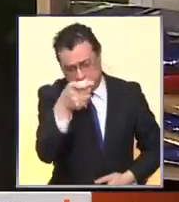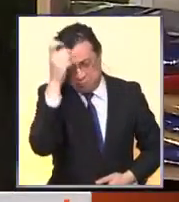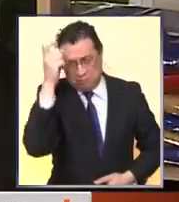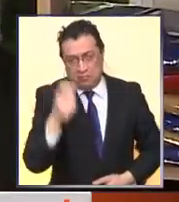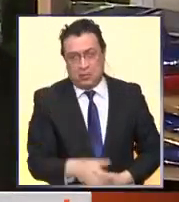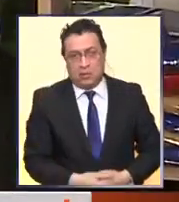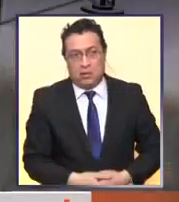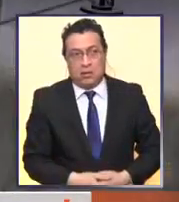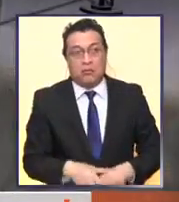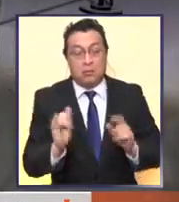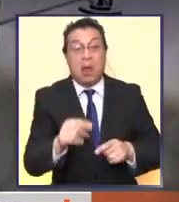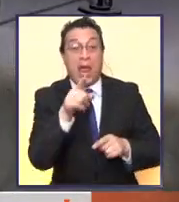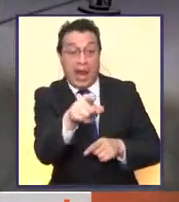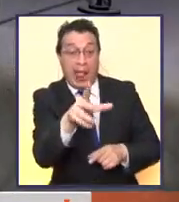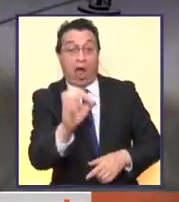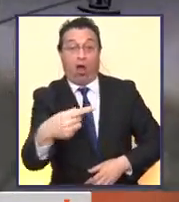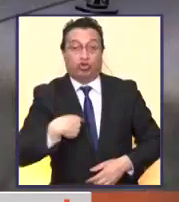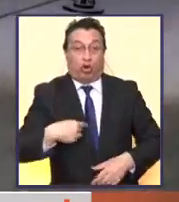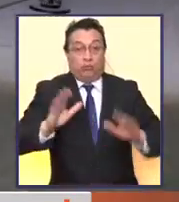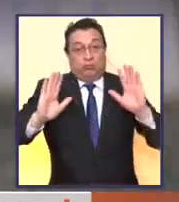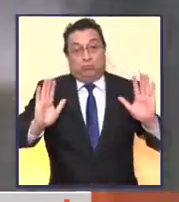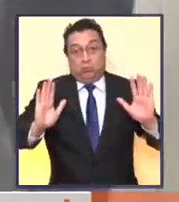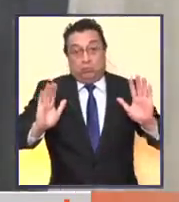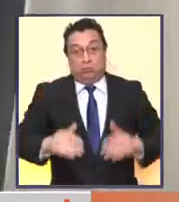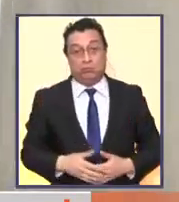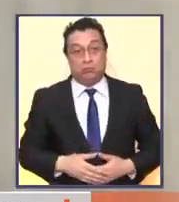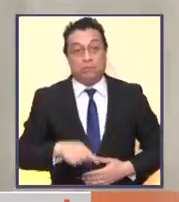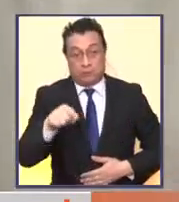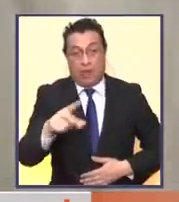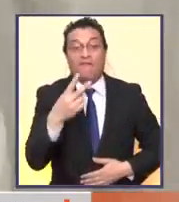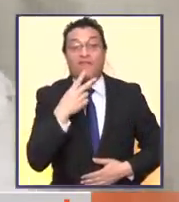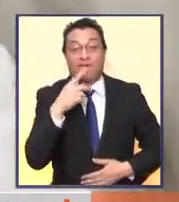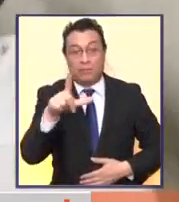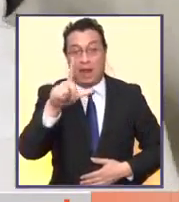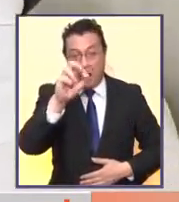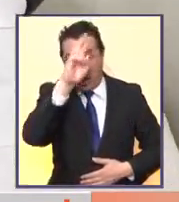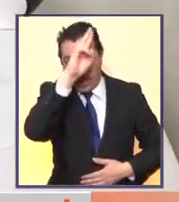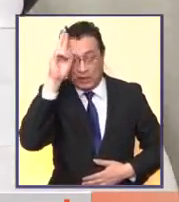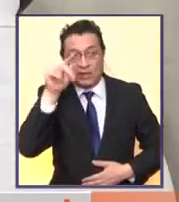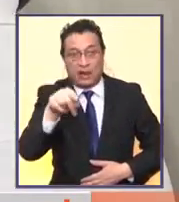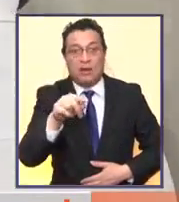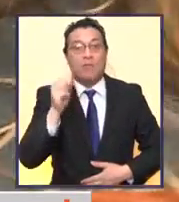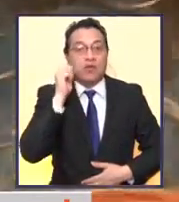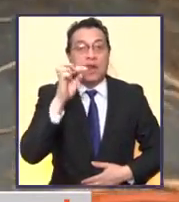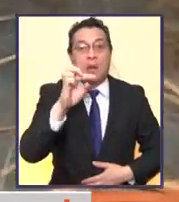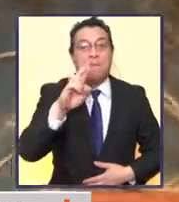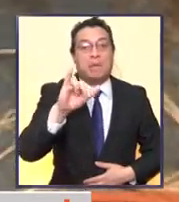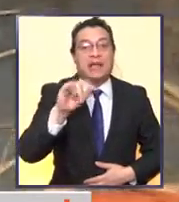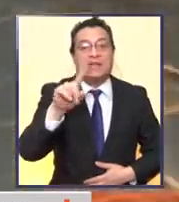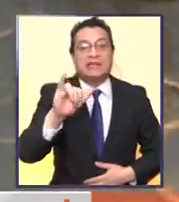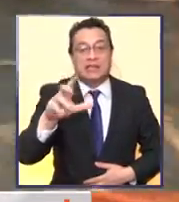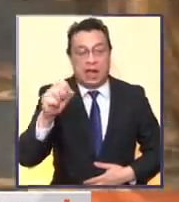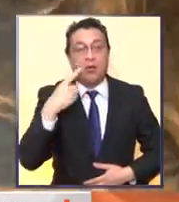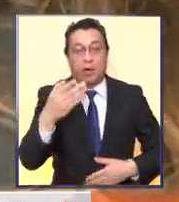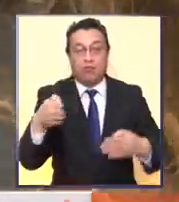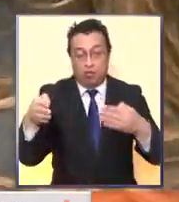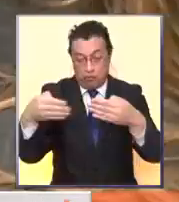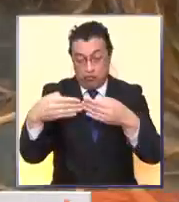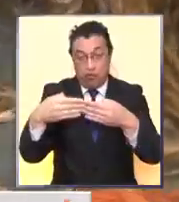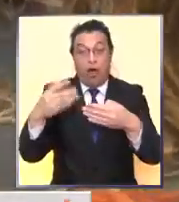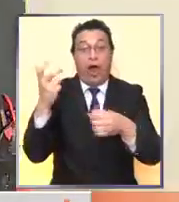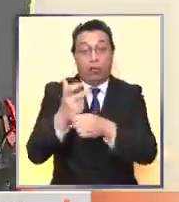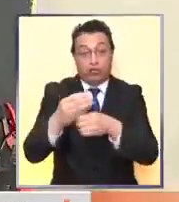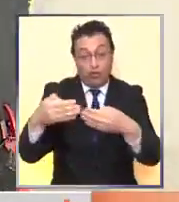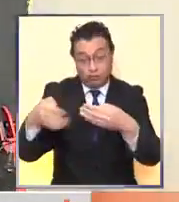¿Es él o yo? Vecina de La Reina, ella es Priscila. Un portonazo gatilló el deseo de tener